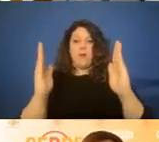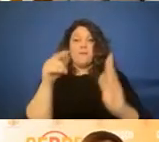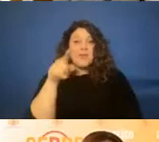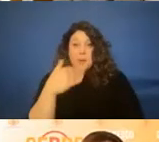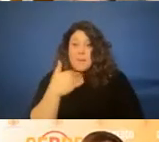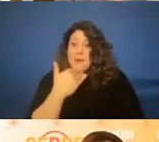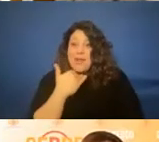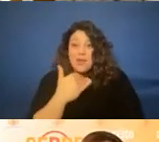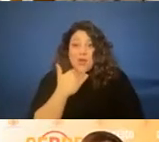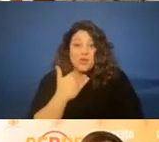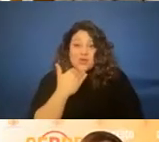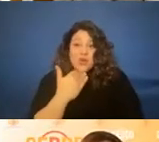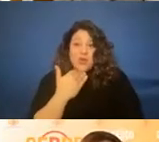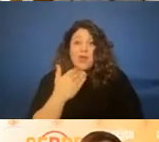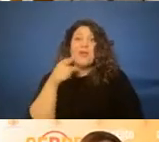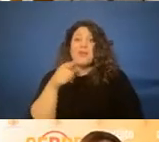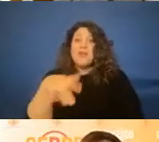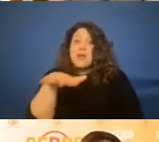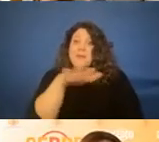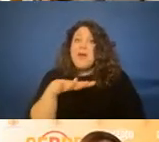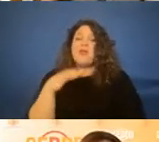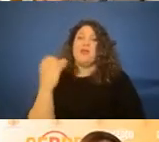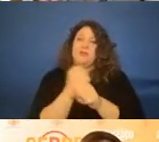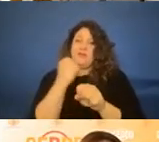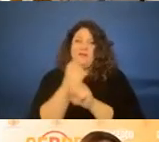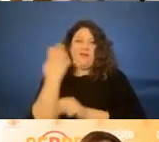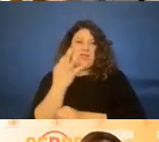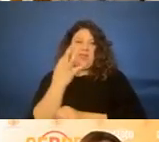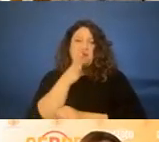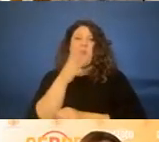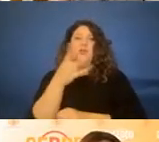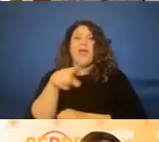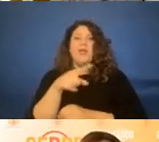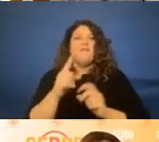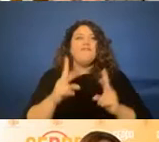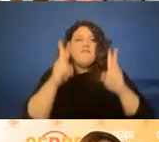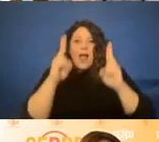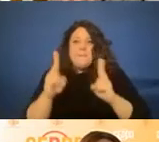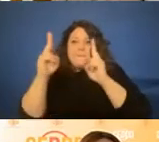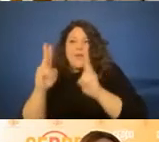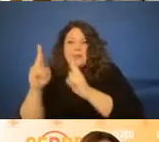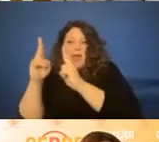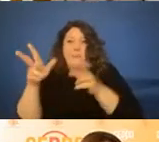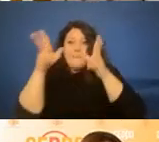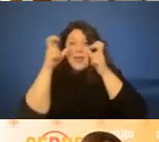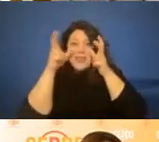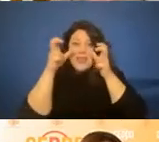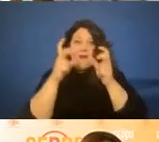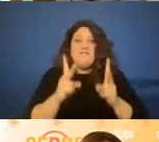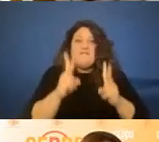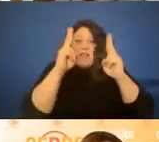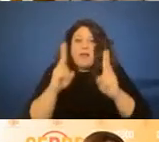Hay que trabajar con esos espacios porque ellos fragmentan, su percepción es fragmentada, es